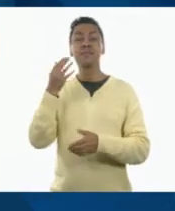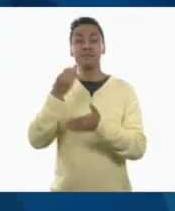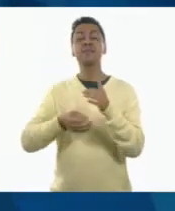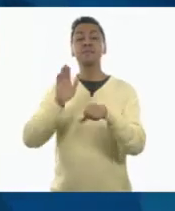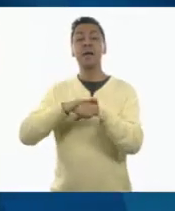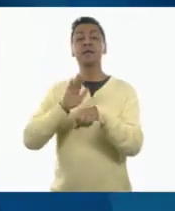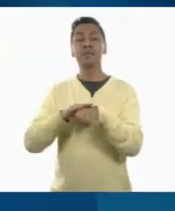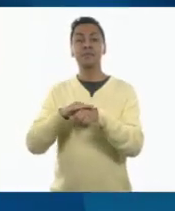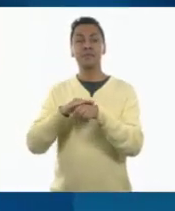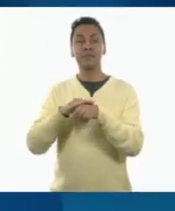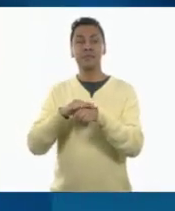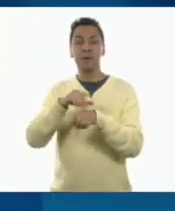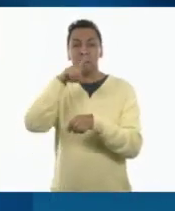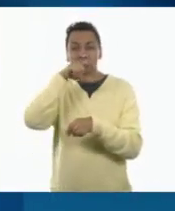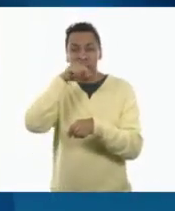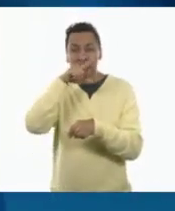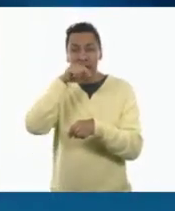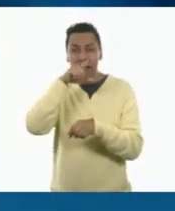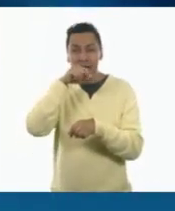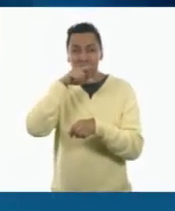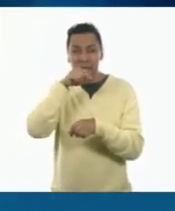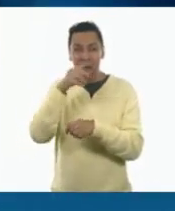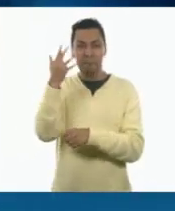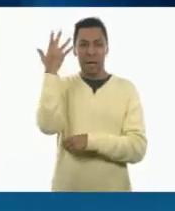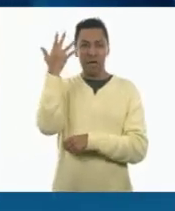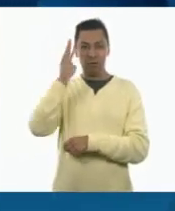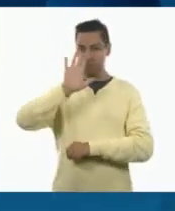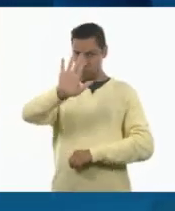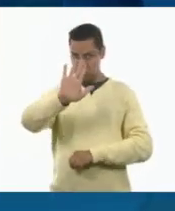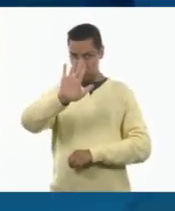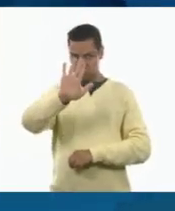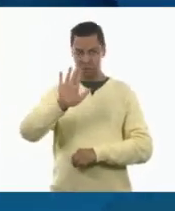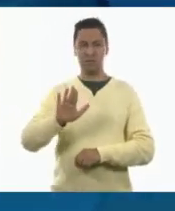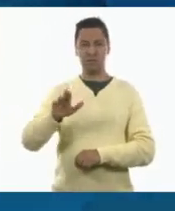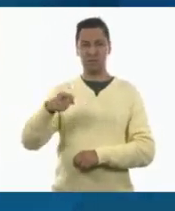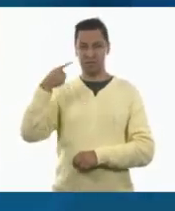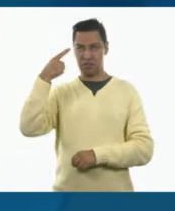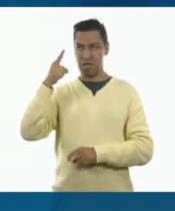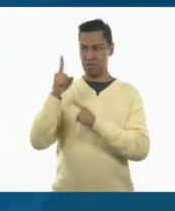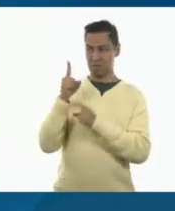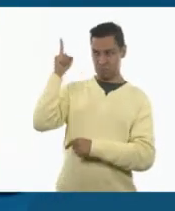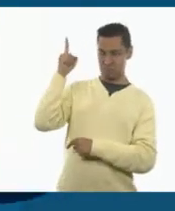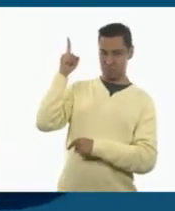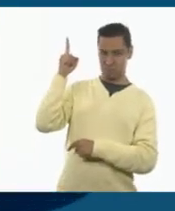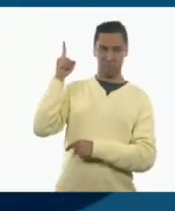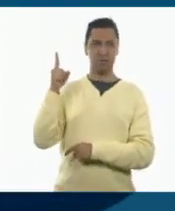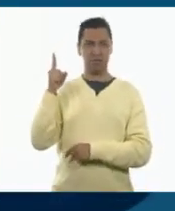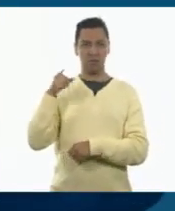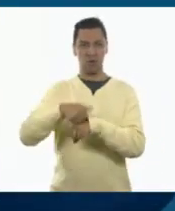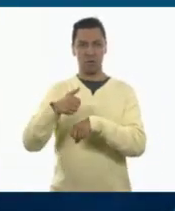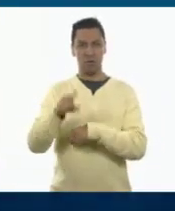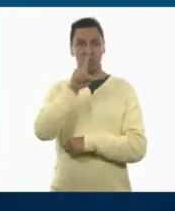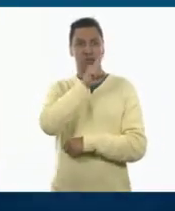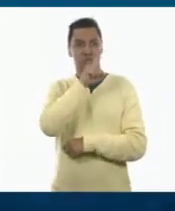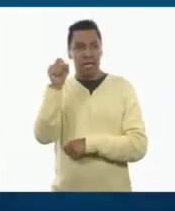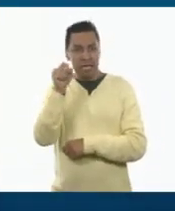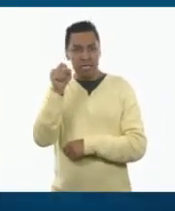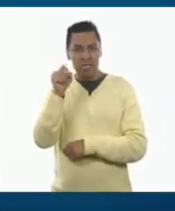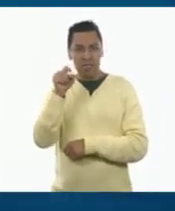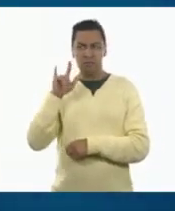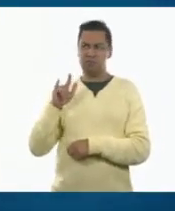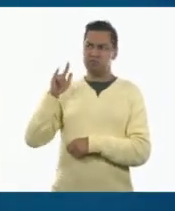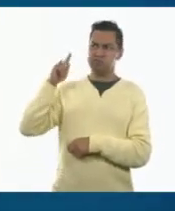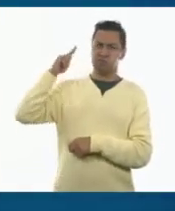más. Otra figura, un pajarito, una mano diciendo alto, un dedo señalando, un número 100, un avión... ¿Qué puede